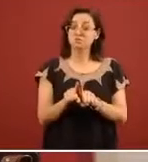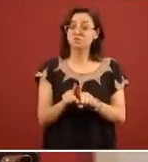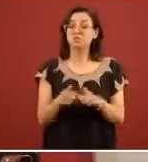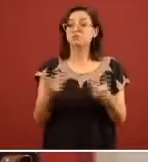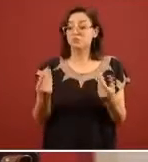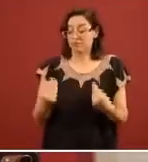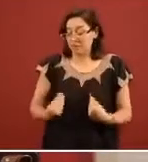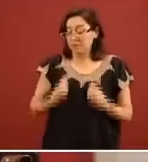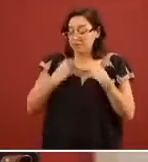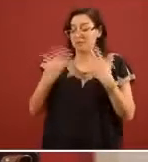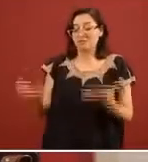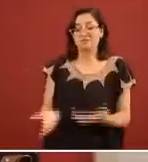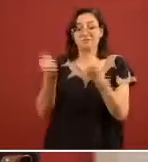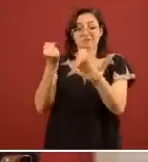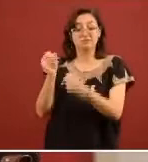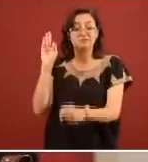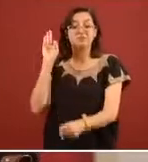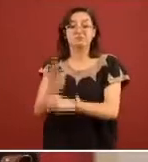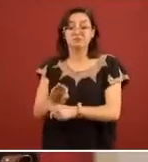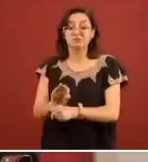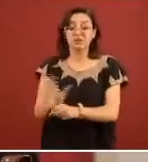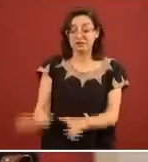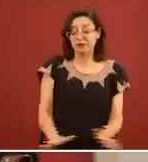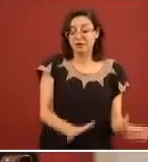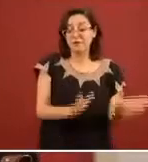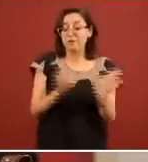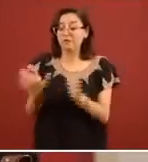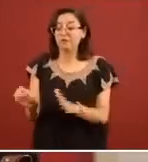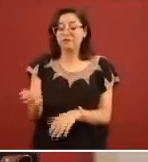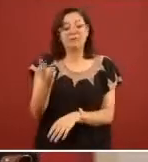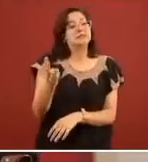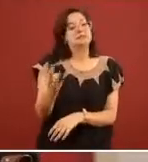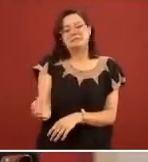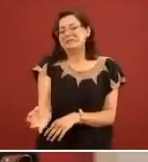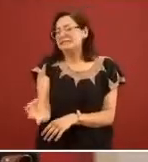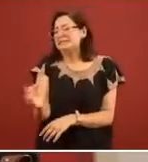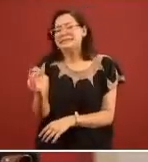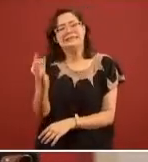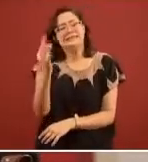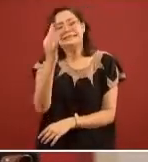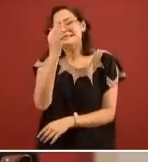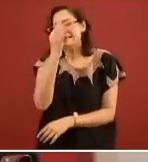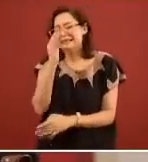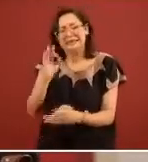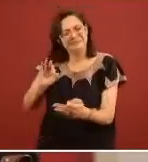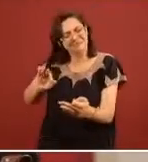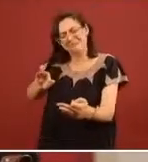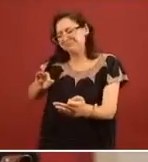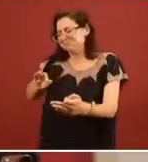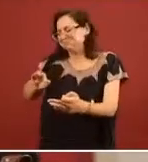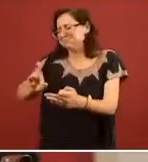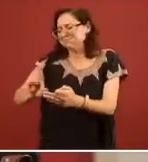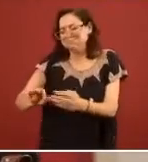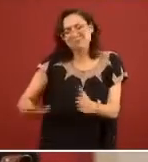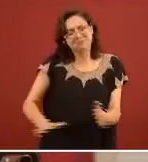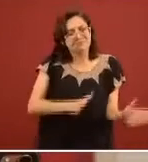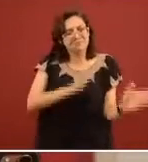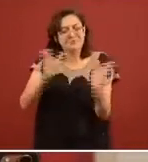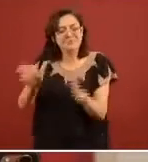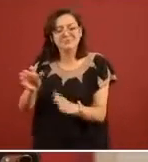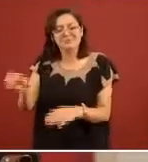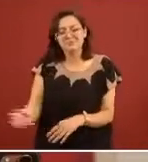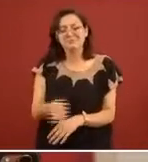salvar vidas. Cuando venga la fase 3, que quedan pocos días, literalmente muy pocos días para el inicio de la fase